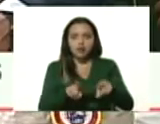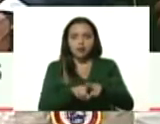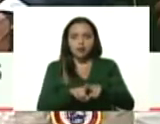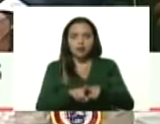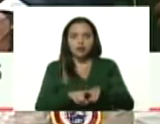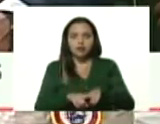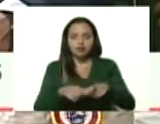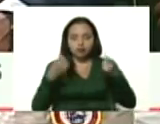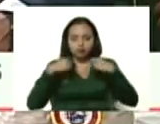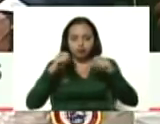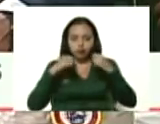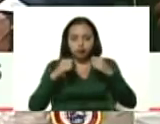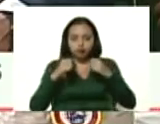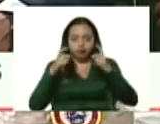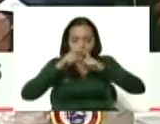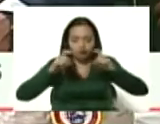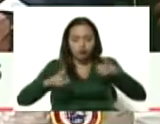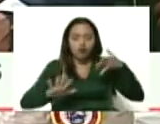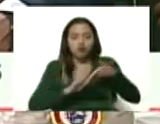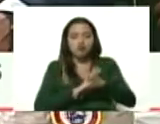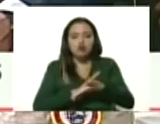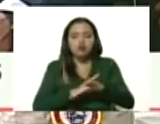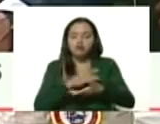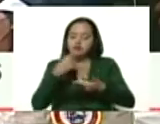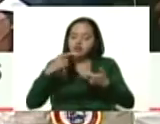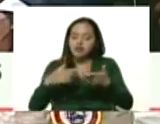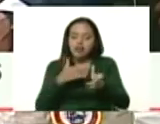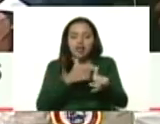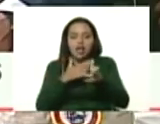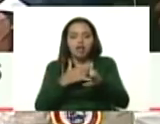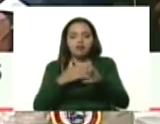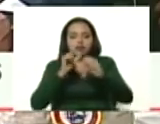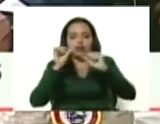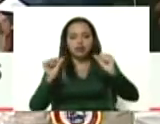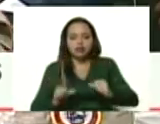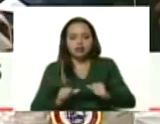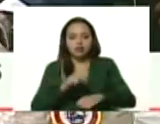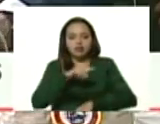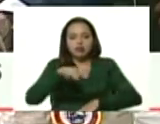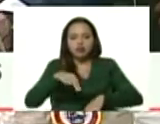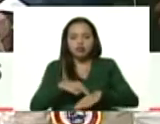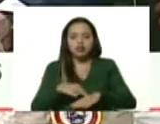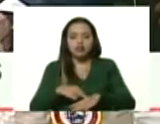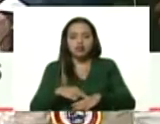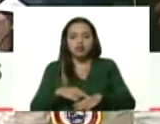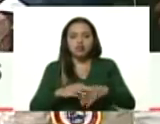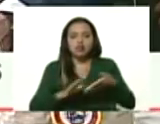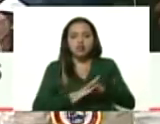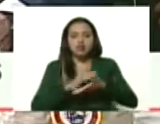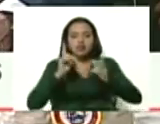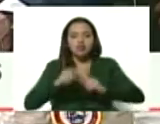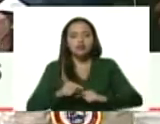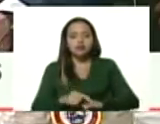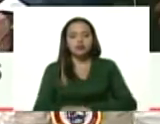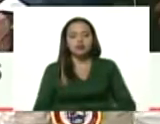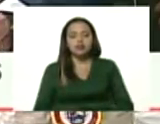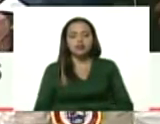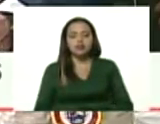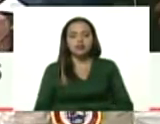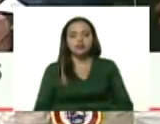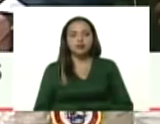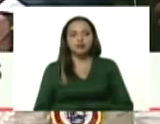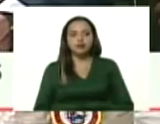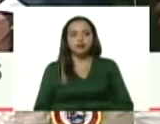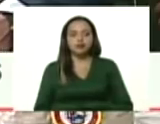y el adiestramiento en distintos sistemas de armas de la Fuerza Armada Nacional, sobre todo en los IGLA, junto con